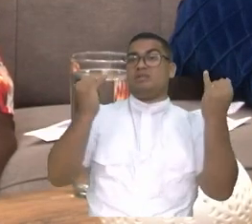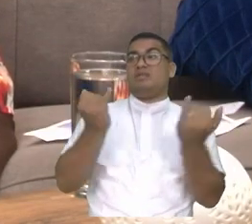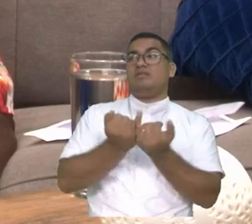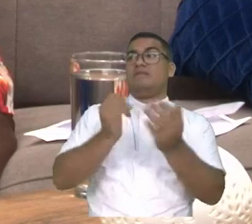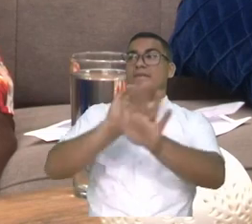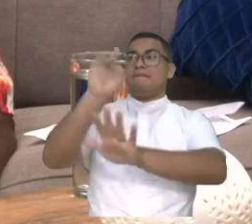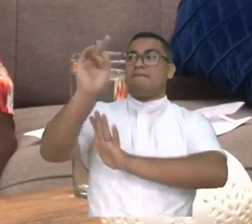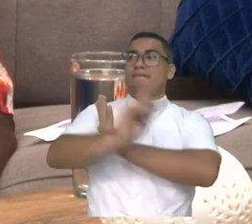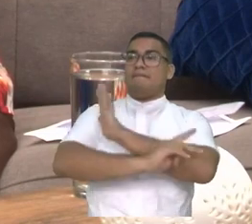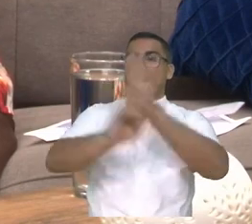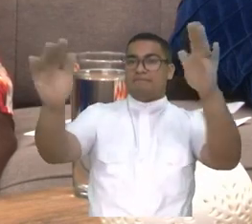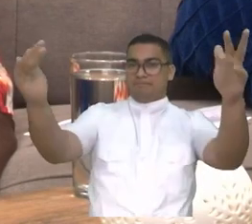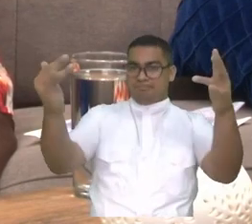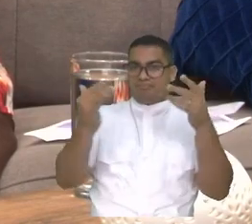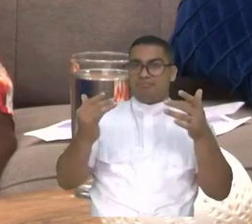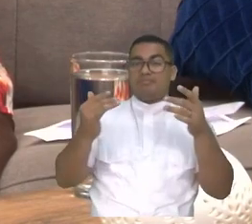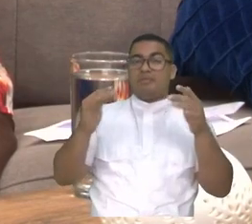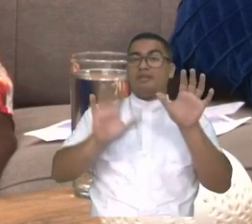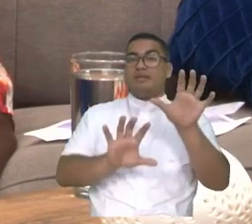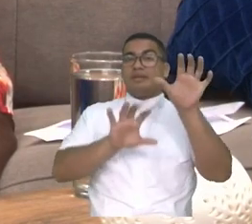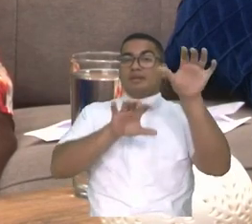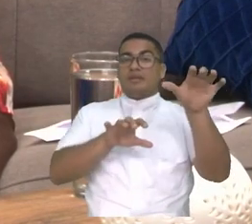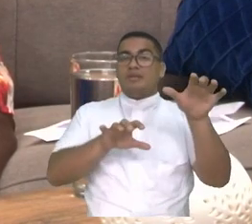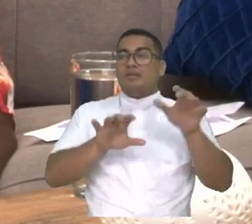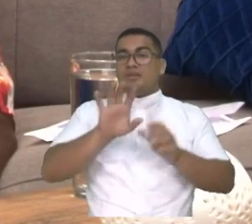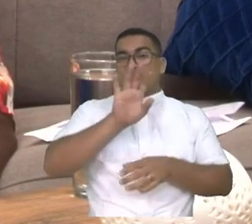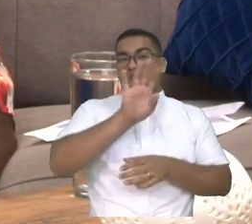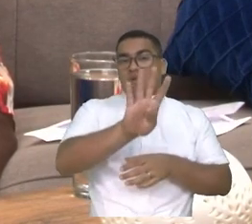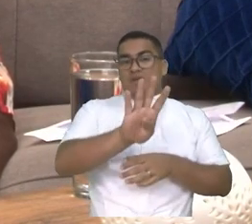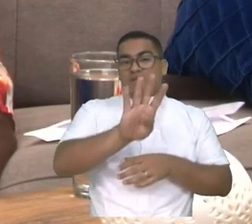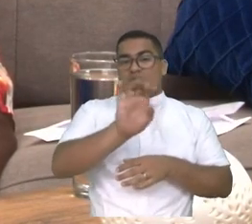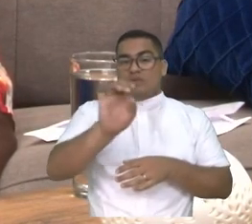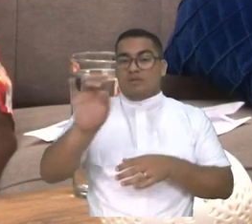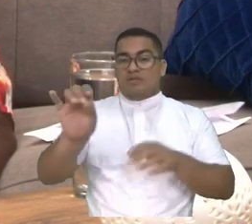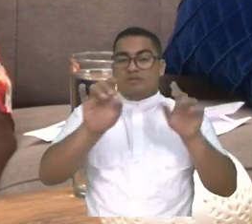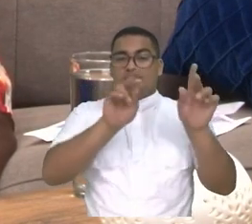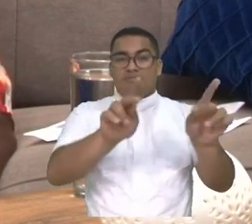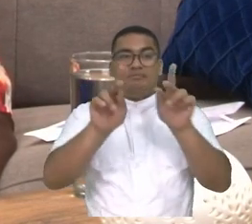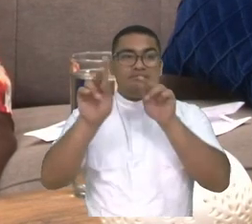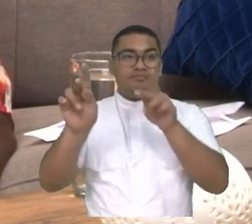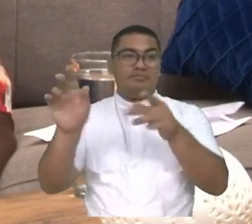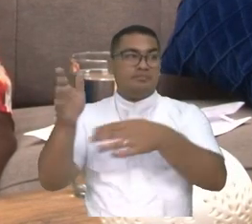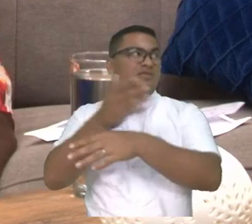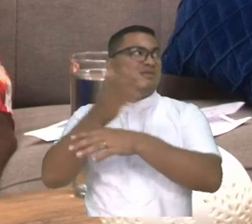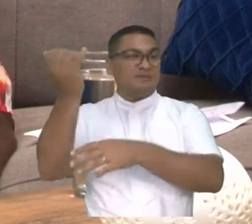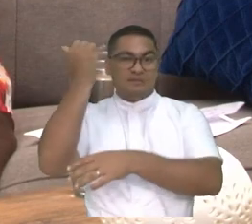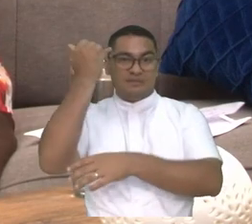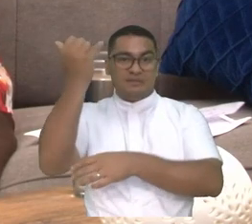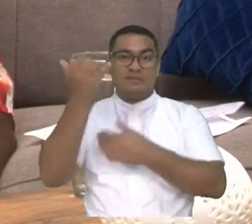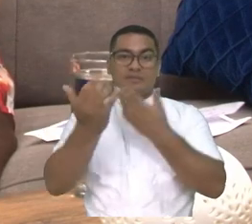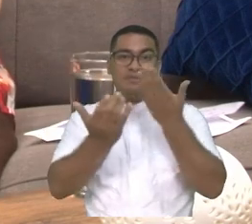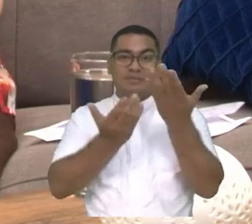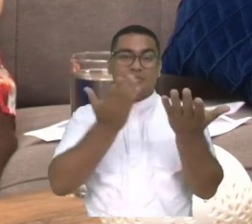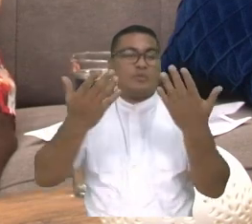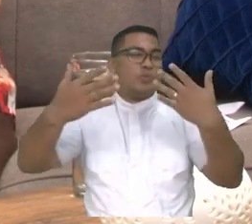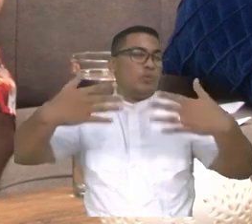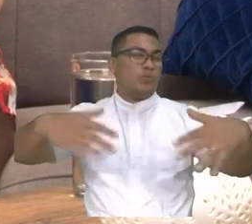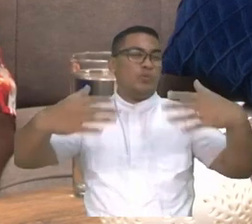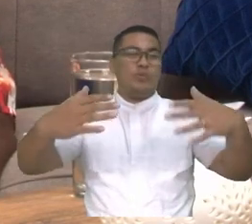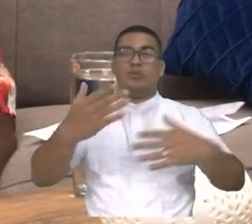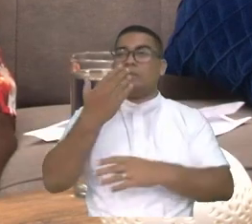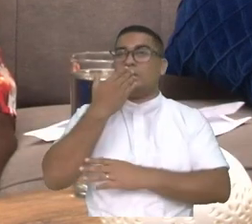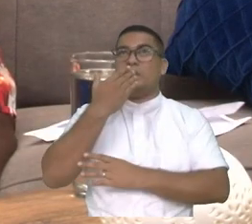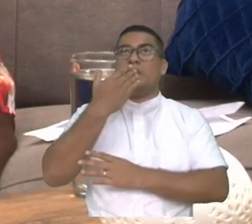los otros 17. Estuvieron 400 personas con una